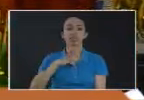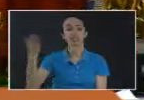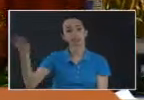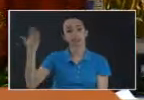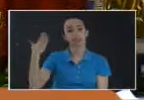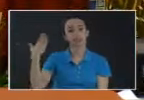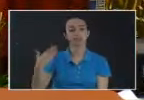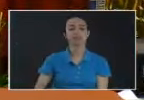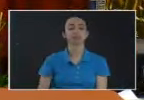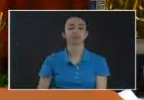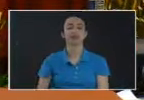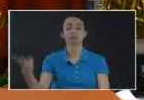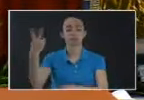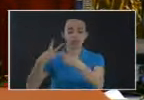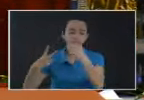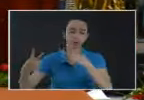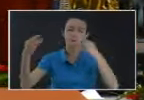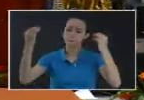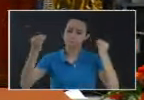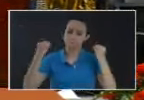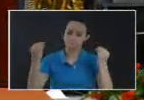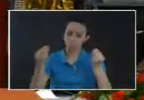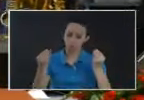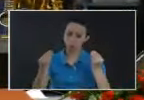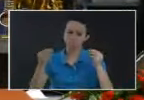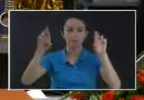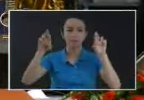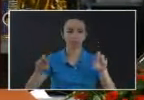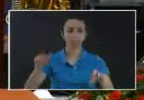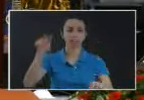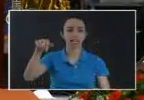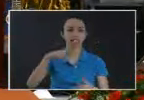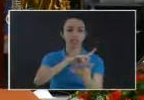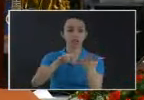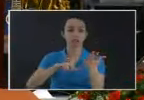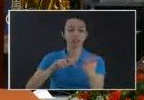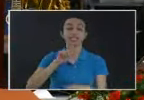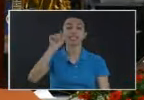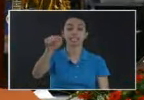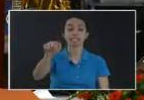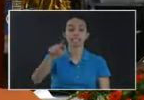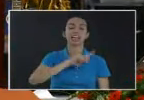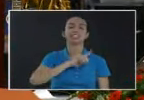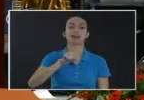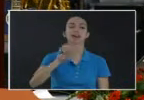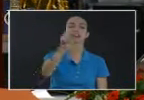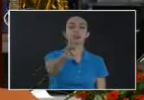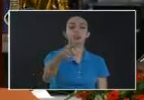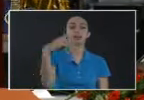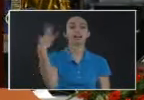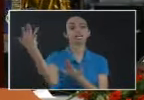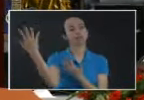Viene gran multitud a este lugar. Y ahí estabas tú, esperando turno para tu bendición.